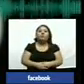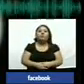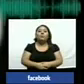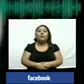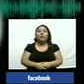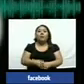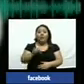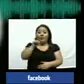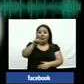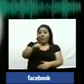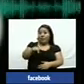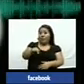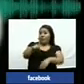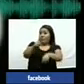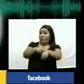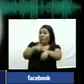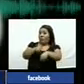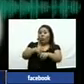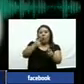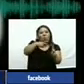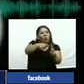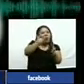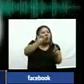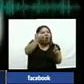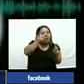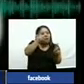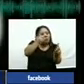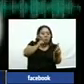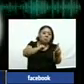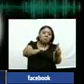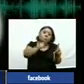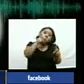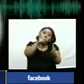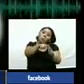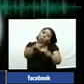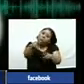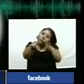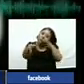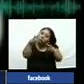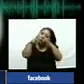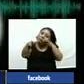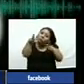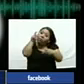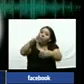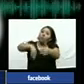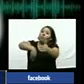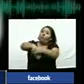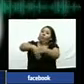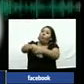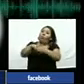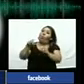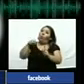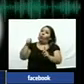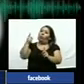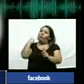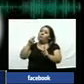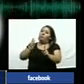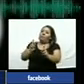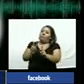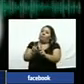En ese momento, pues el muchacho se encontraba observando nada más el partido cuando dos sujetos se le acercan y